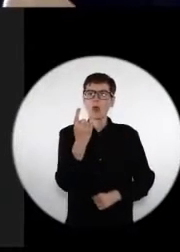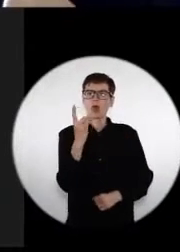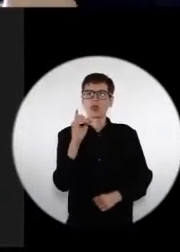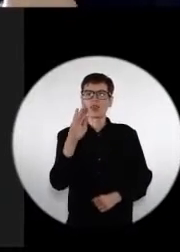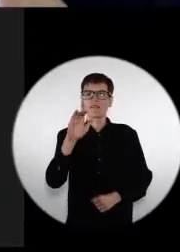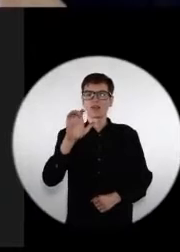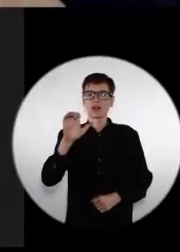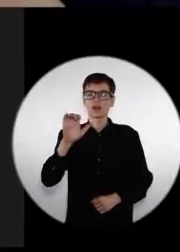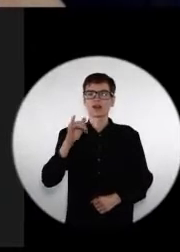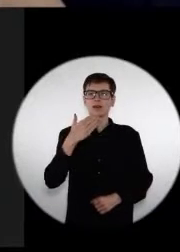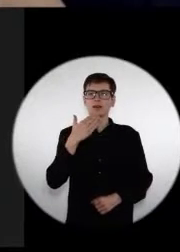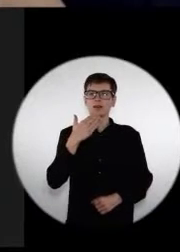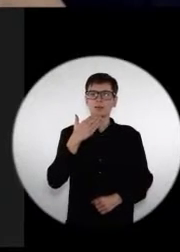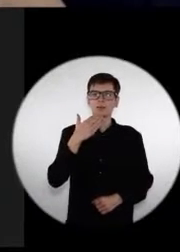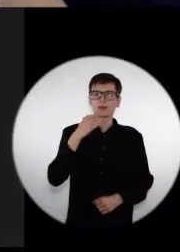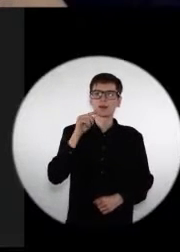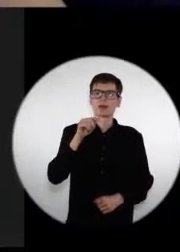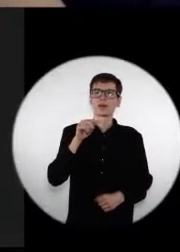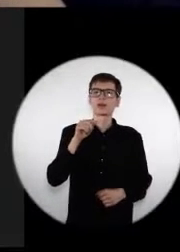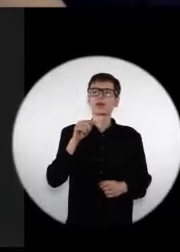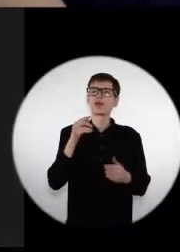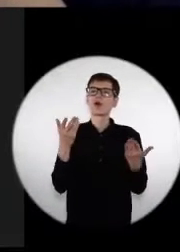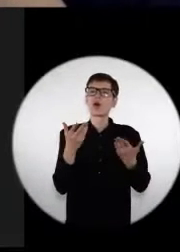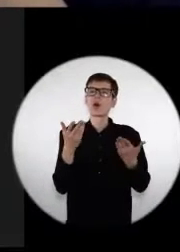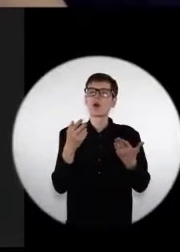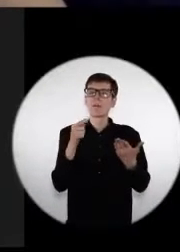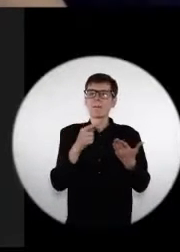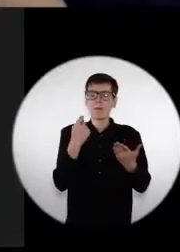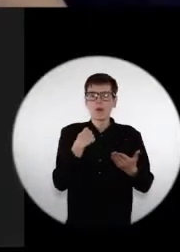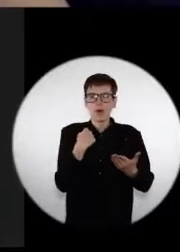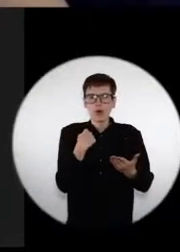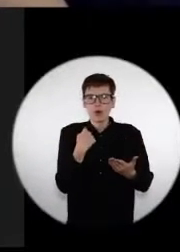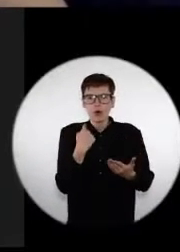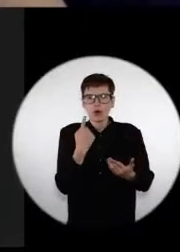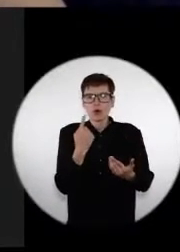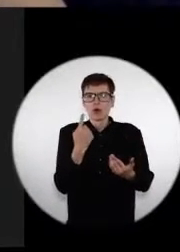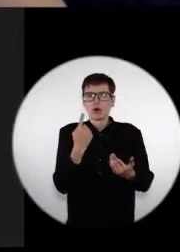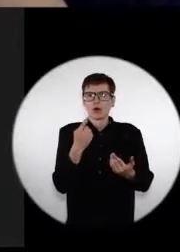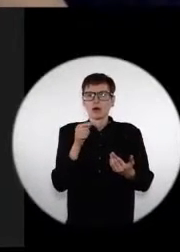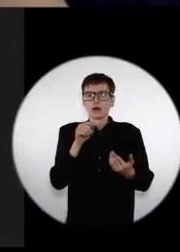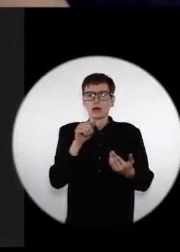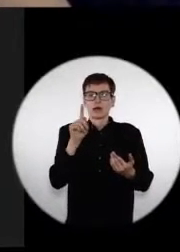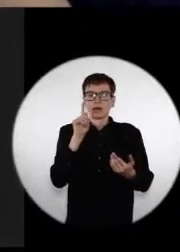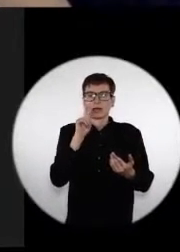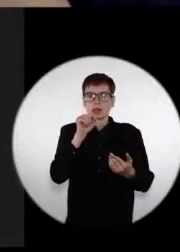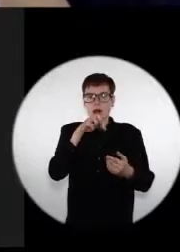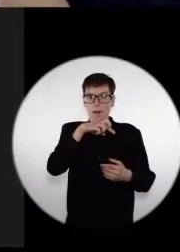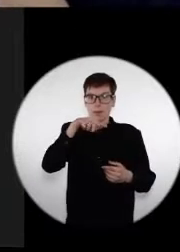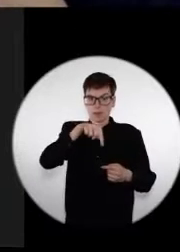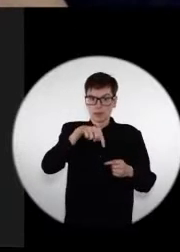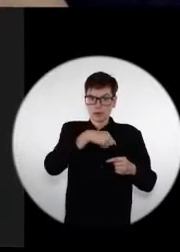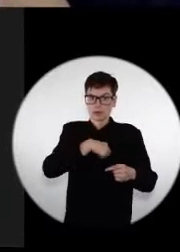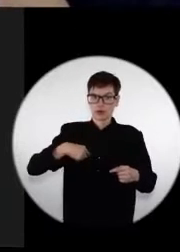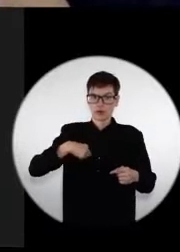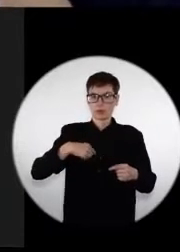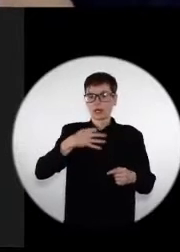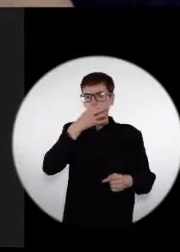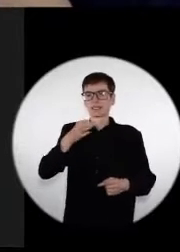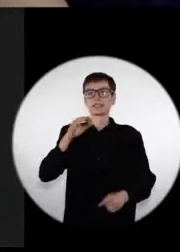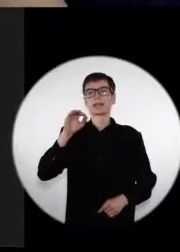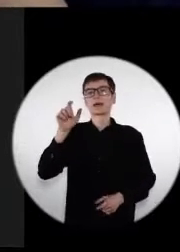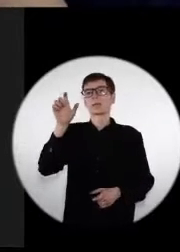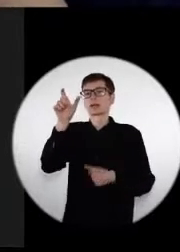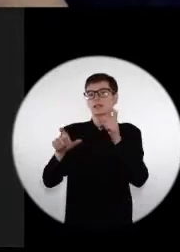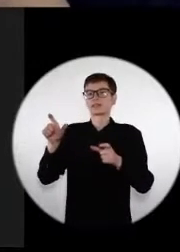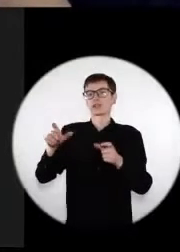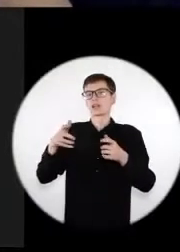me llamaba la atención desde una perspectiva del usuario como entro audible y lo que a mí me plantea como publicidad